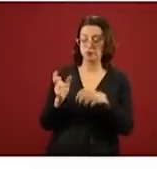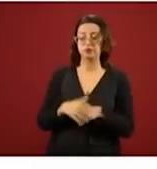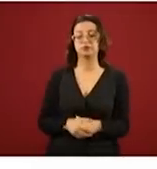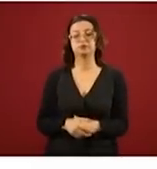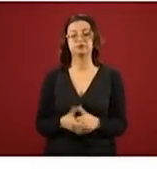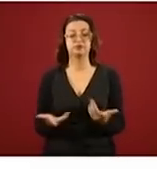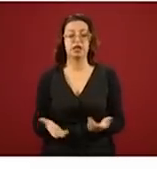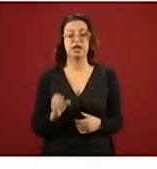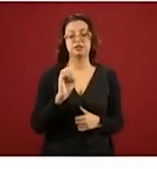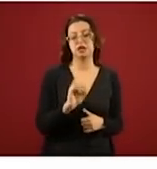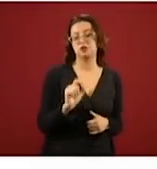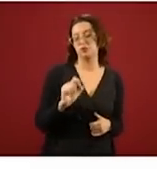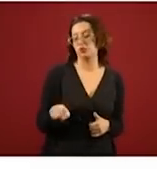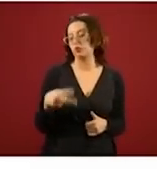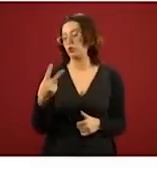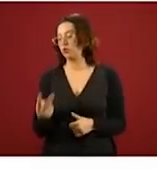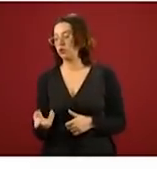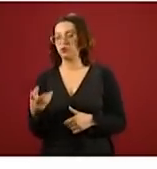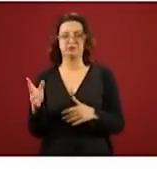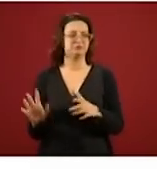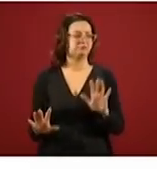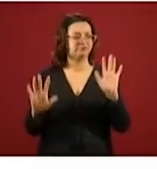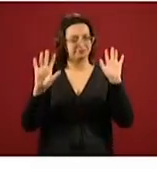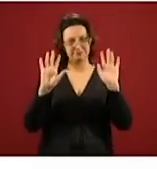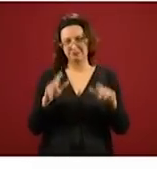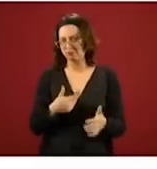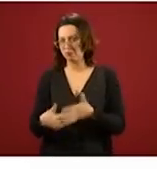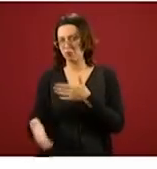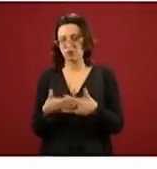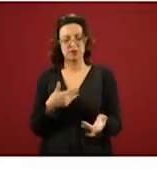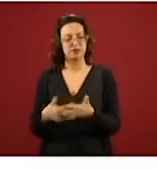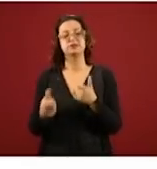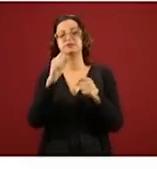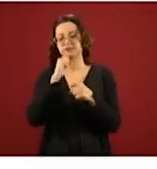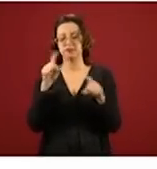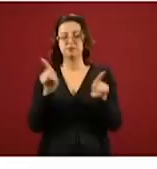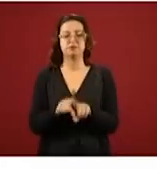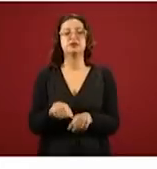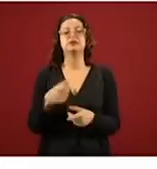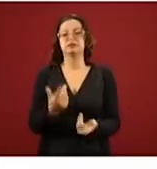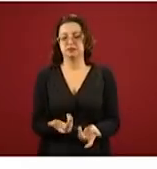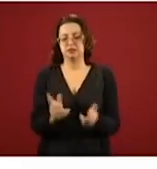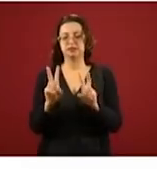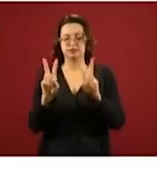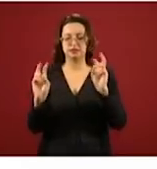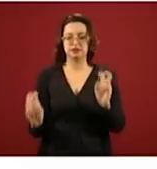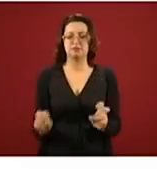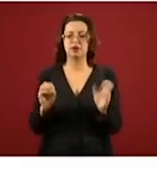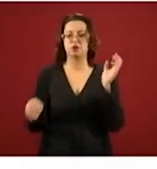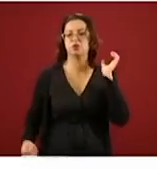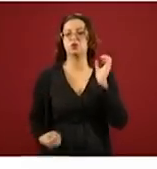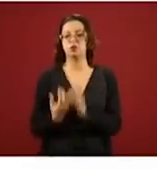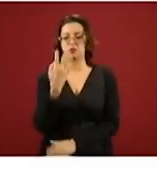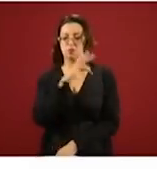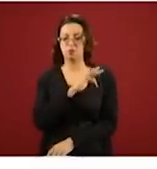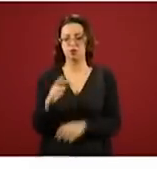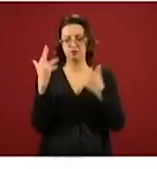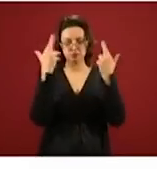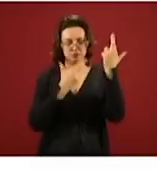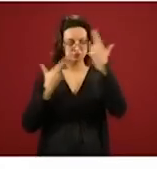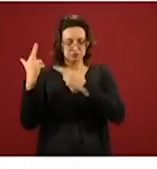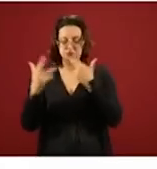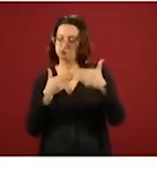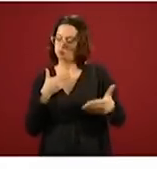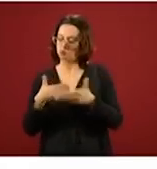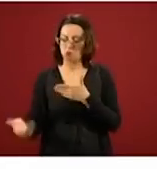que en 0.2 y que no sé que también en este tema vamos a poder nosotros llegar al último grito